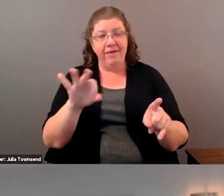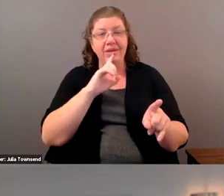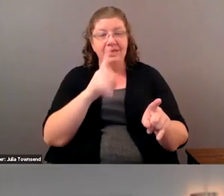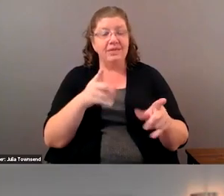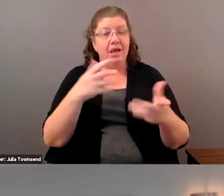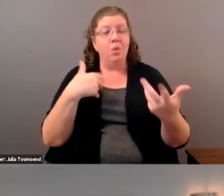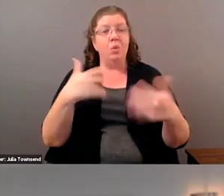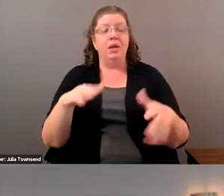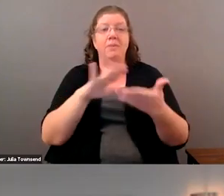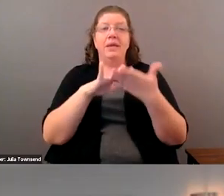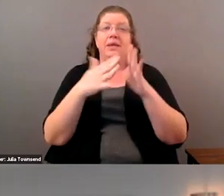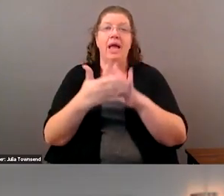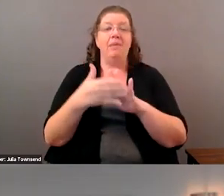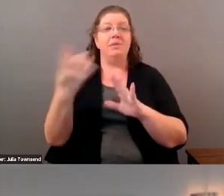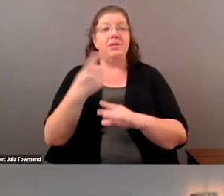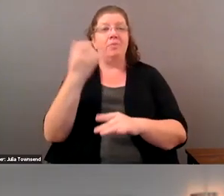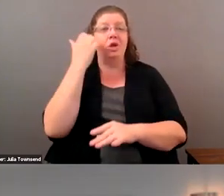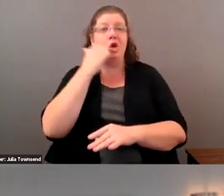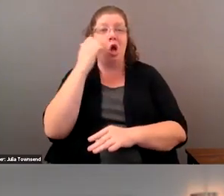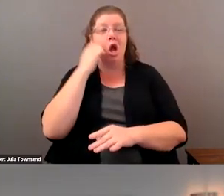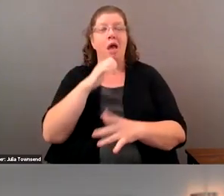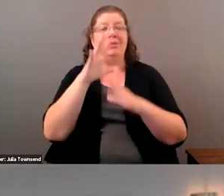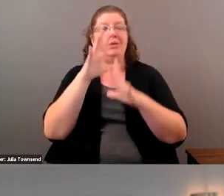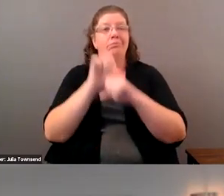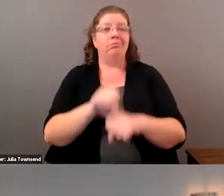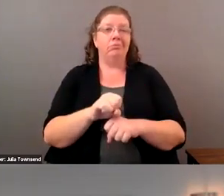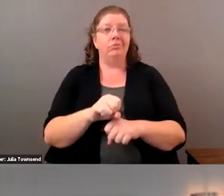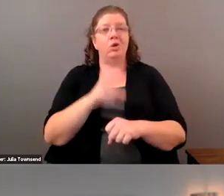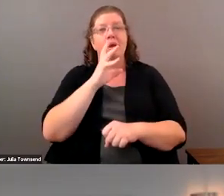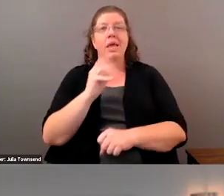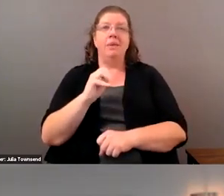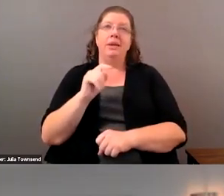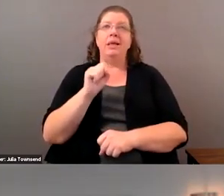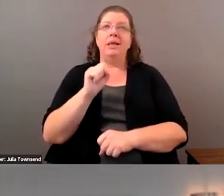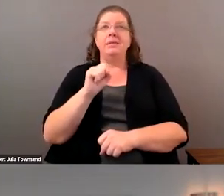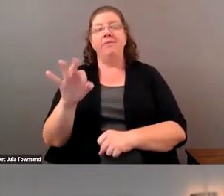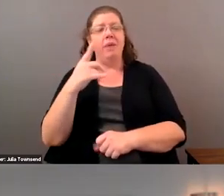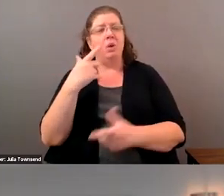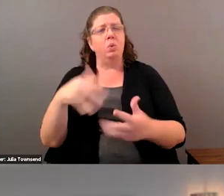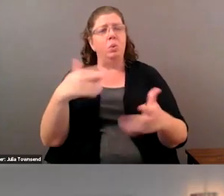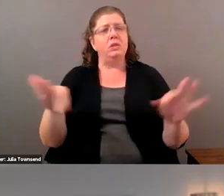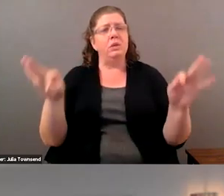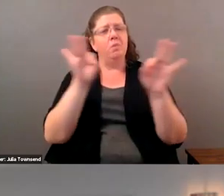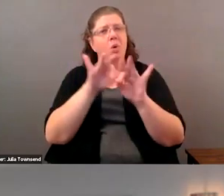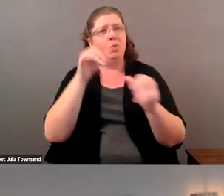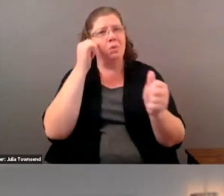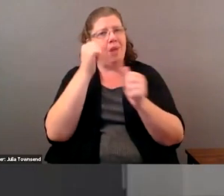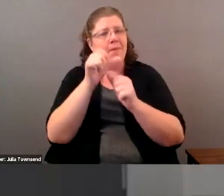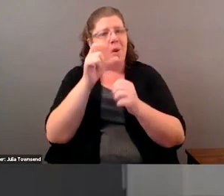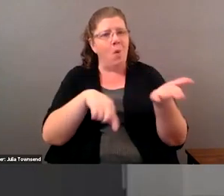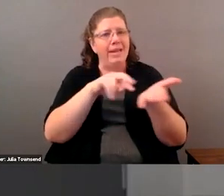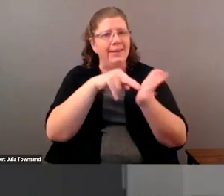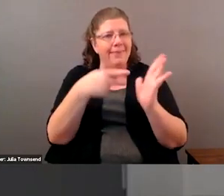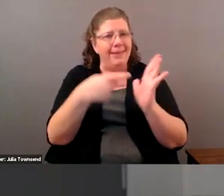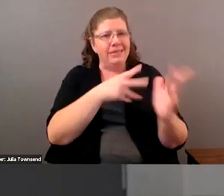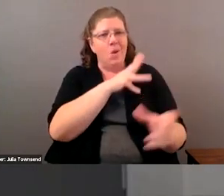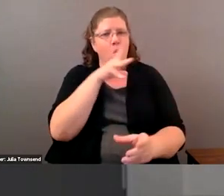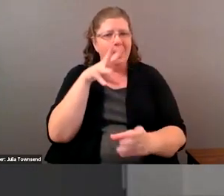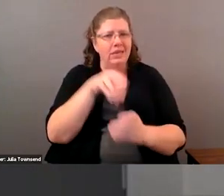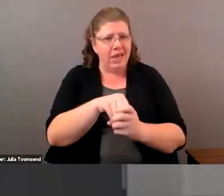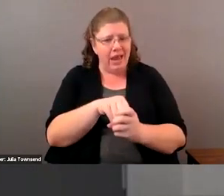es por explicarlo en tanto detalle lo que significa en ciencias se que se vuelve algo muy común para nosotros como